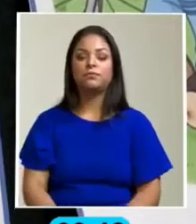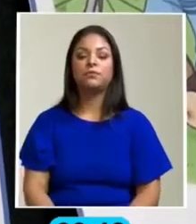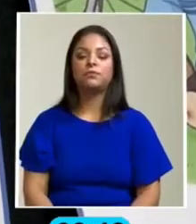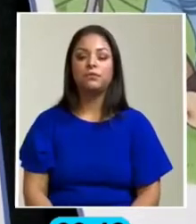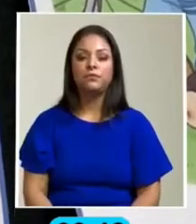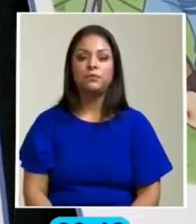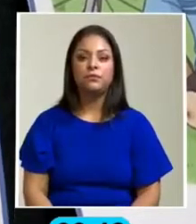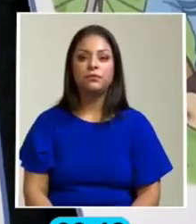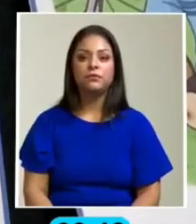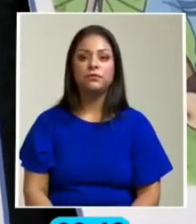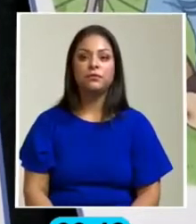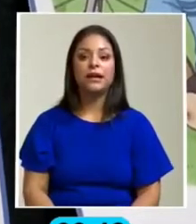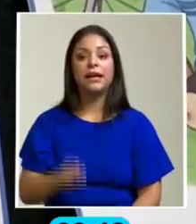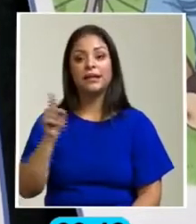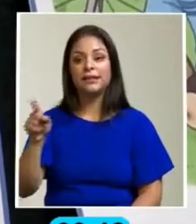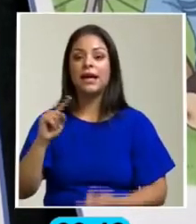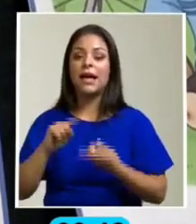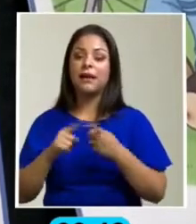y que si ese amigo